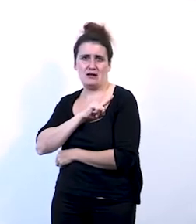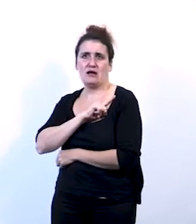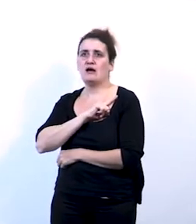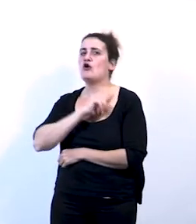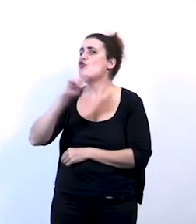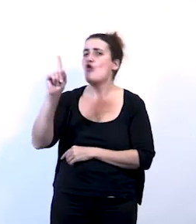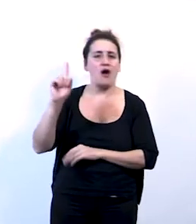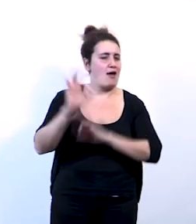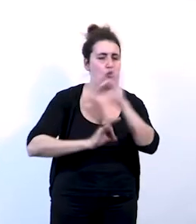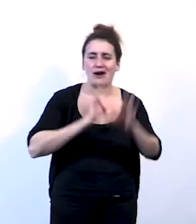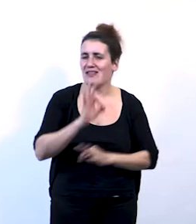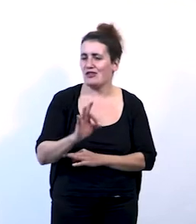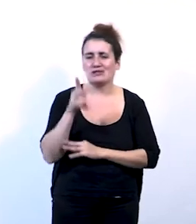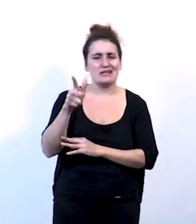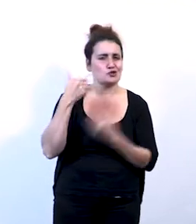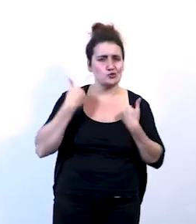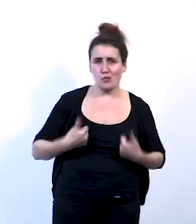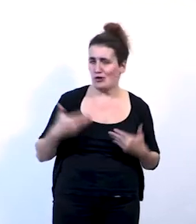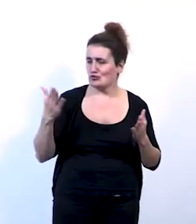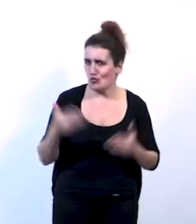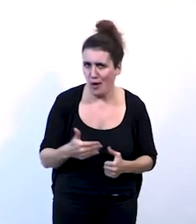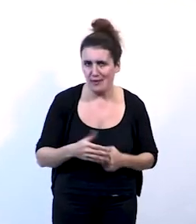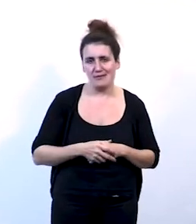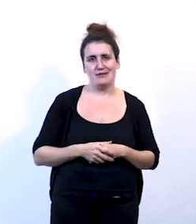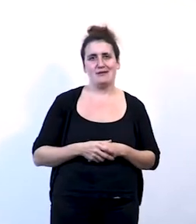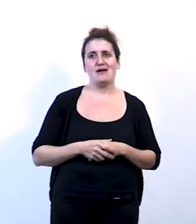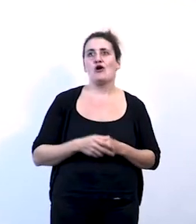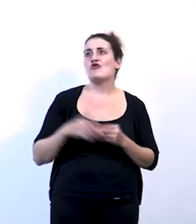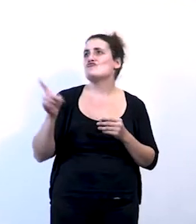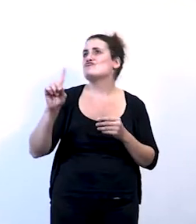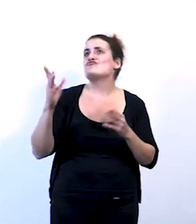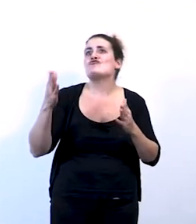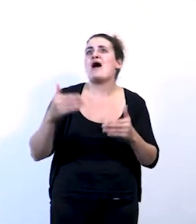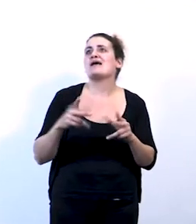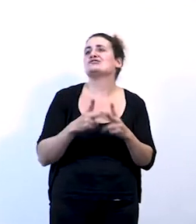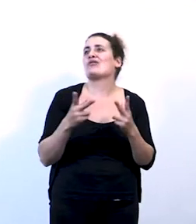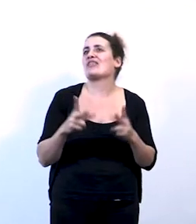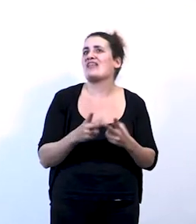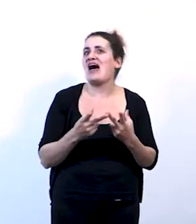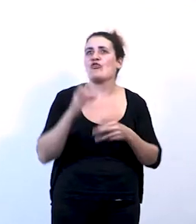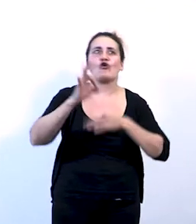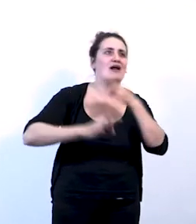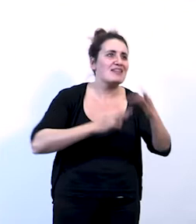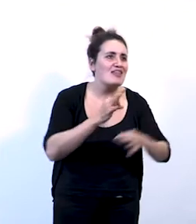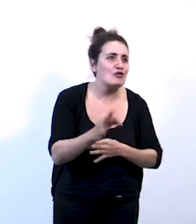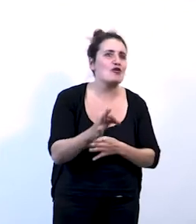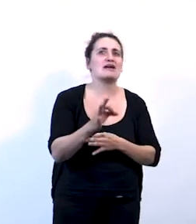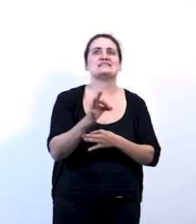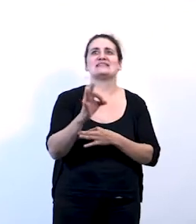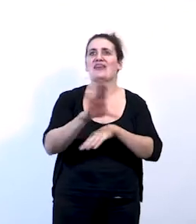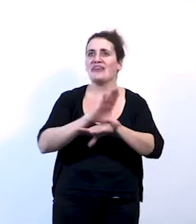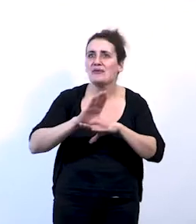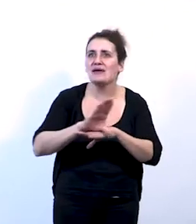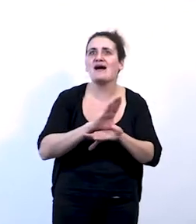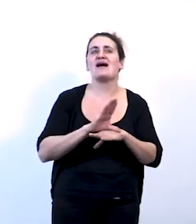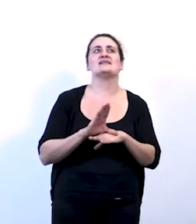organizaciones de derechos humanos en los que no hay una sociedad, no hay unas organizaciones